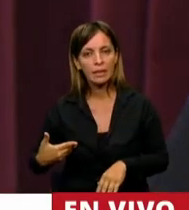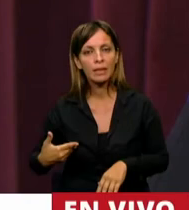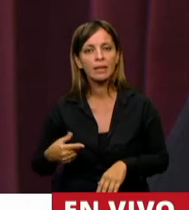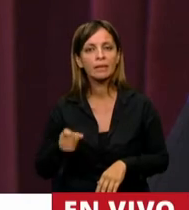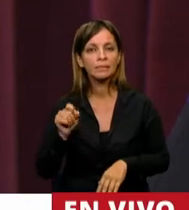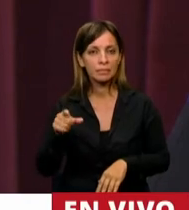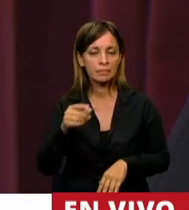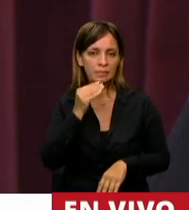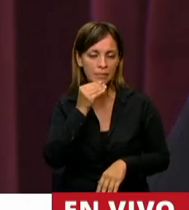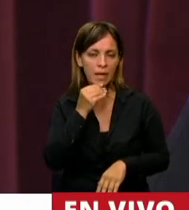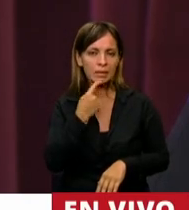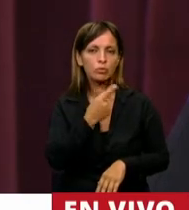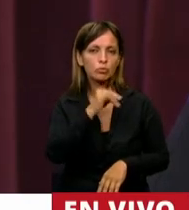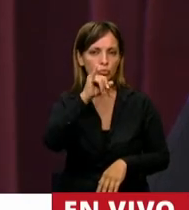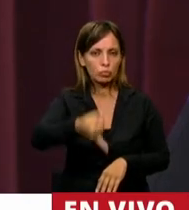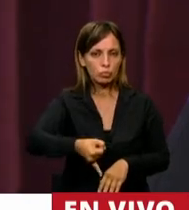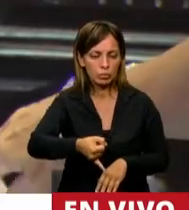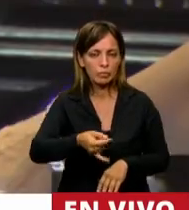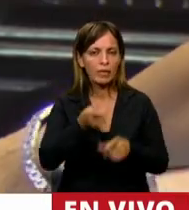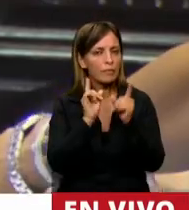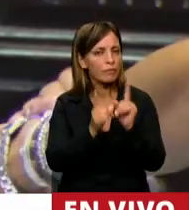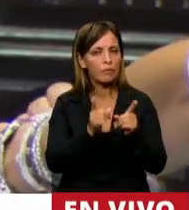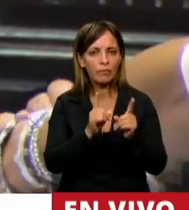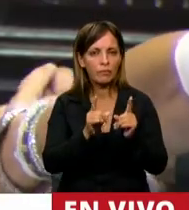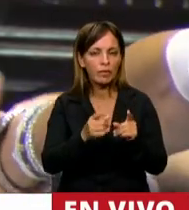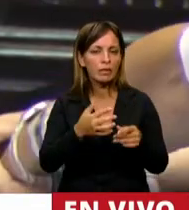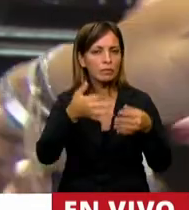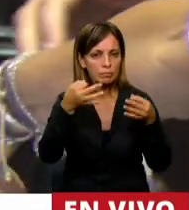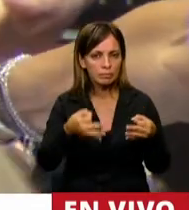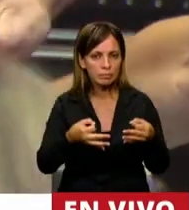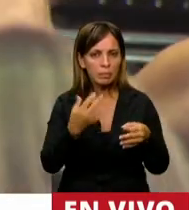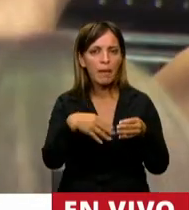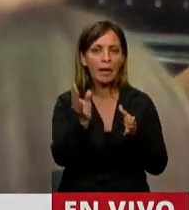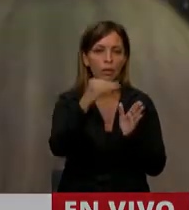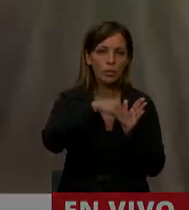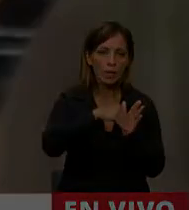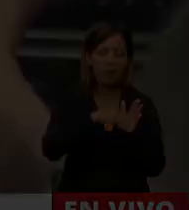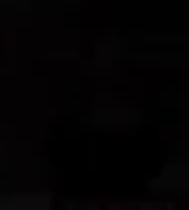ratifica el compromiso que asumió con usted de incluirlo en extraordinarias.